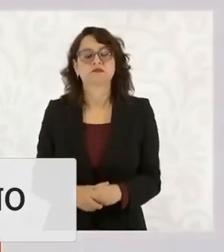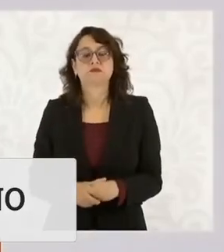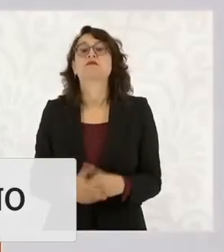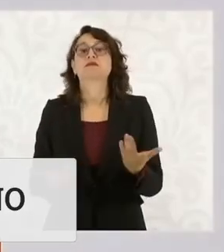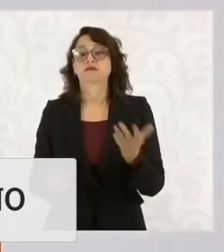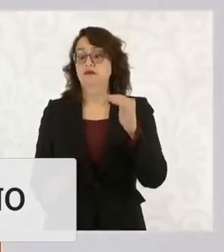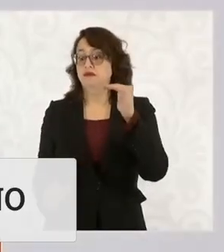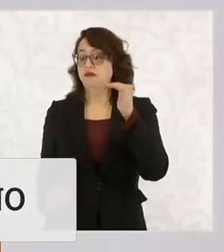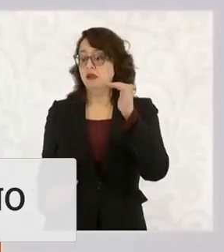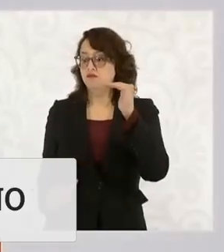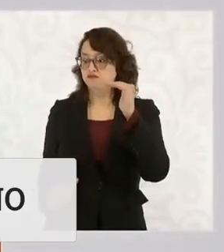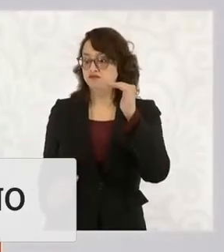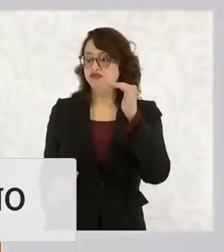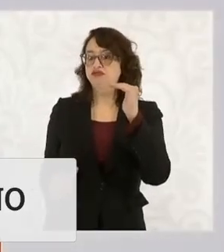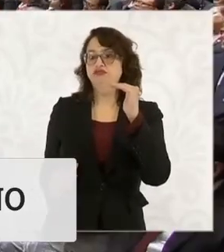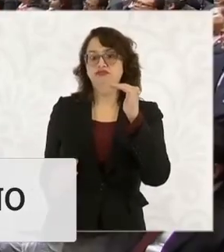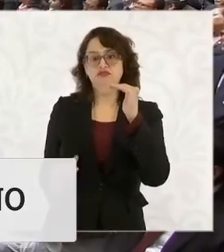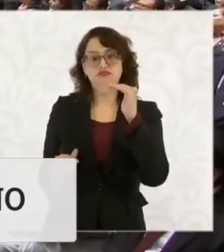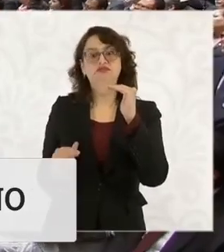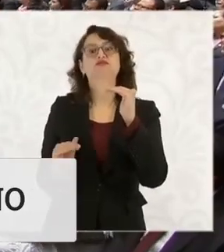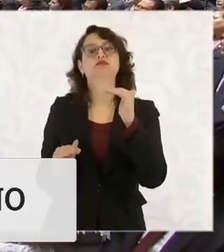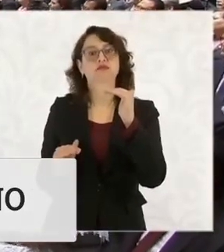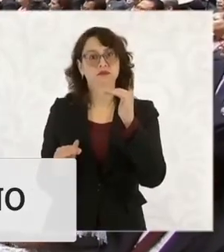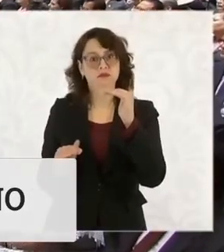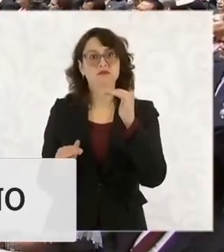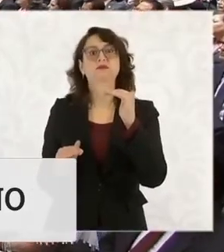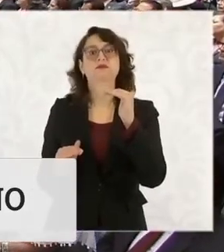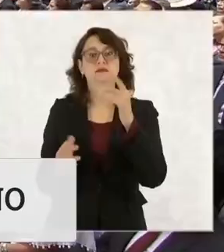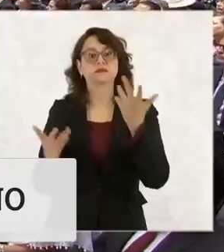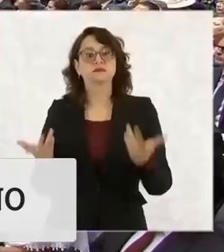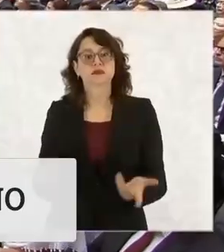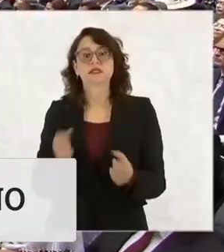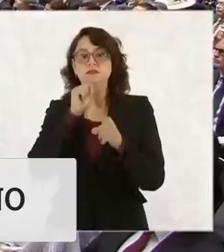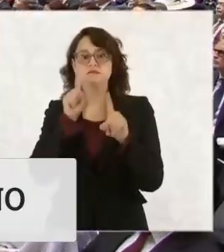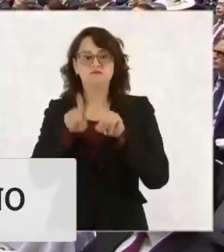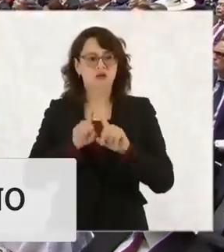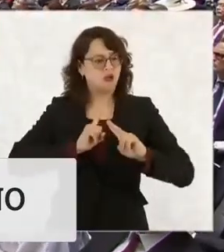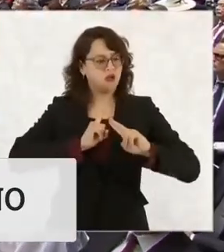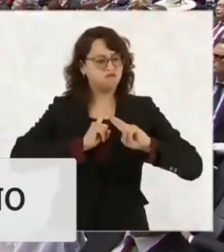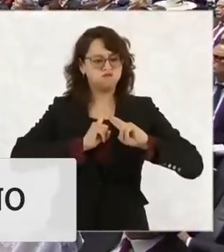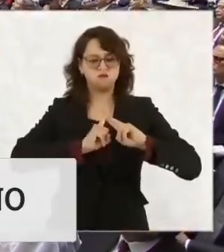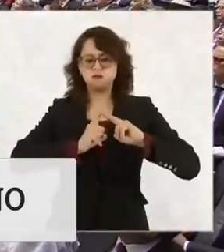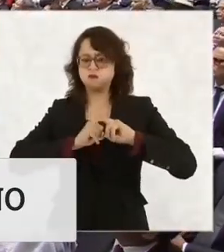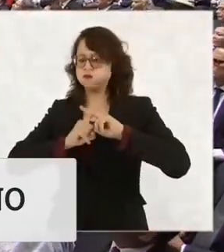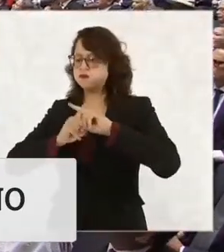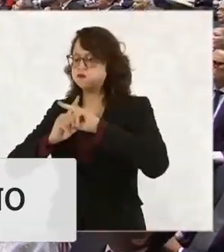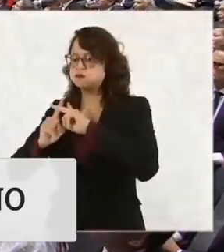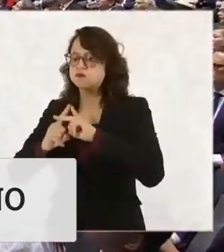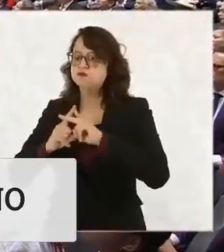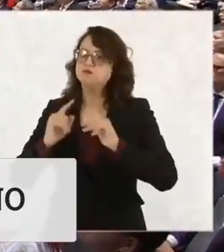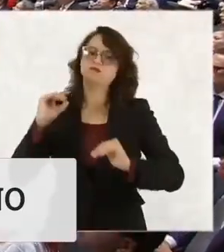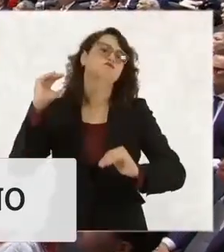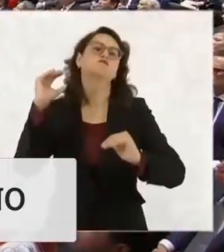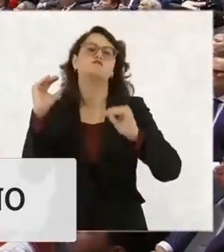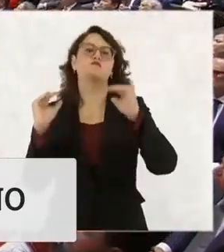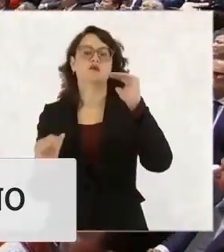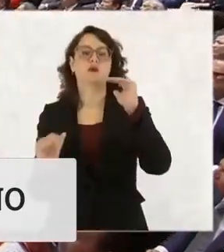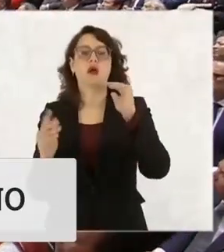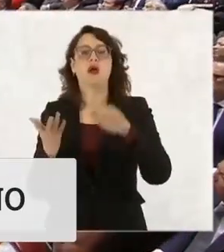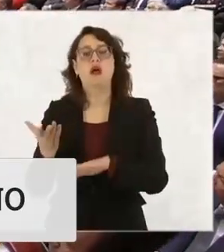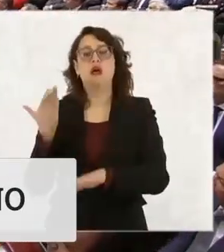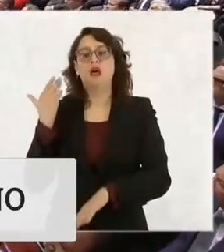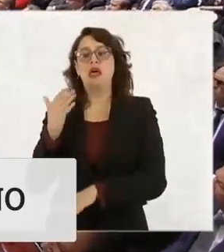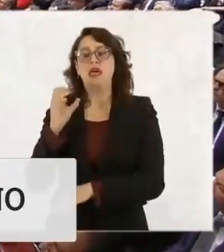se redujo significativamente. El coeficiente de Gini, la forma de medir desigualdad, pasó